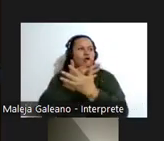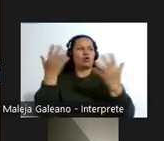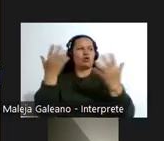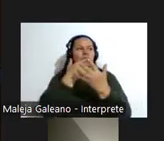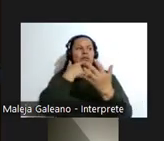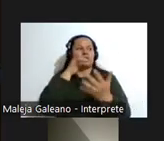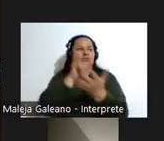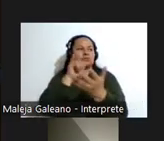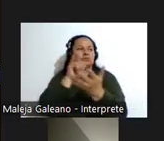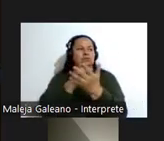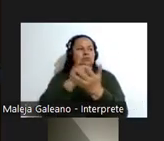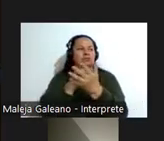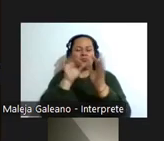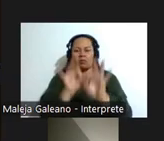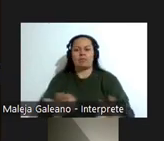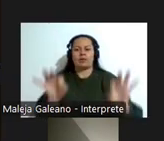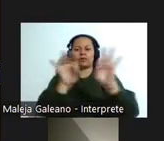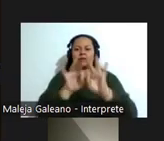supremamente valiosas.